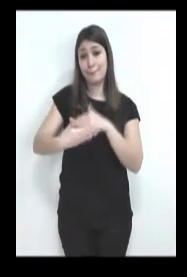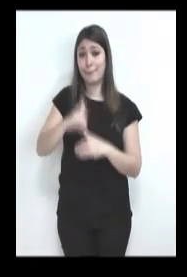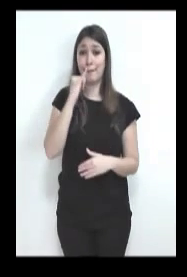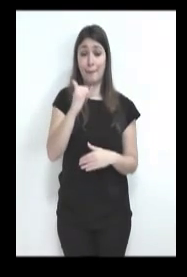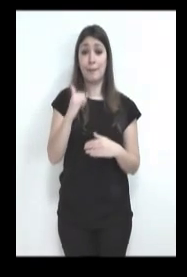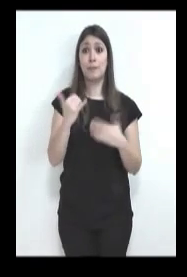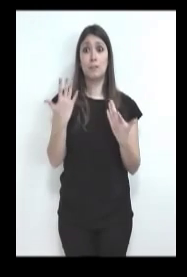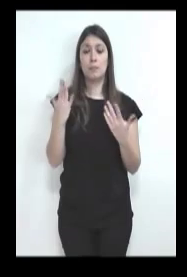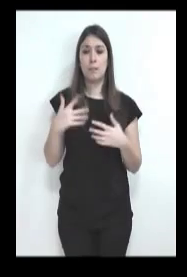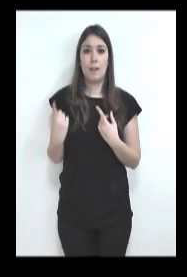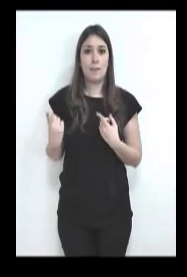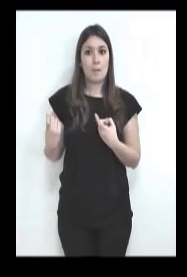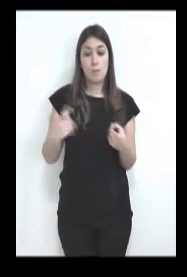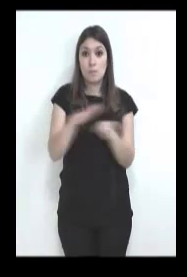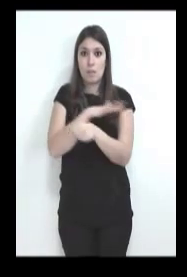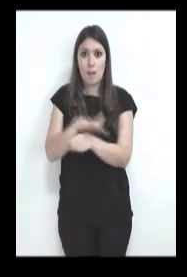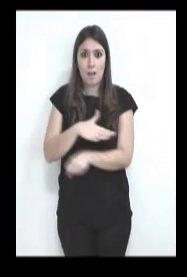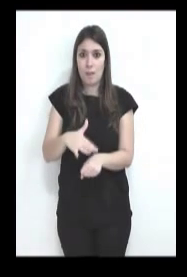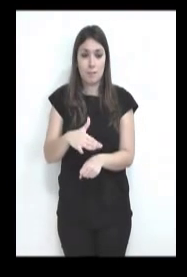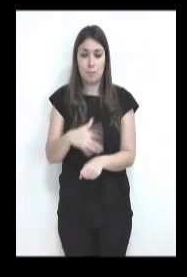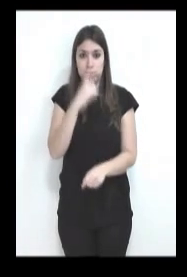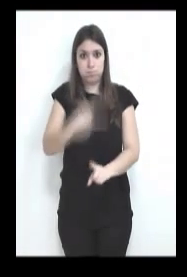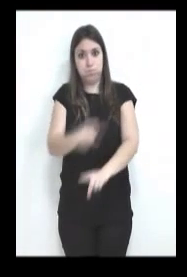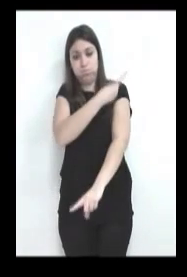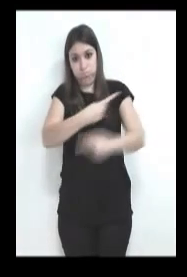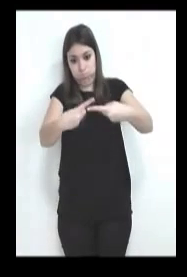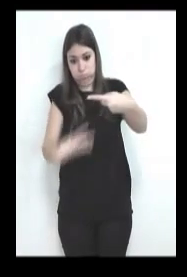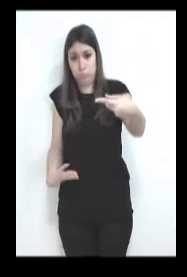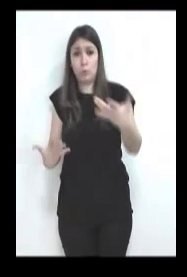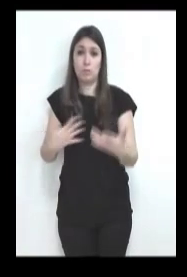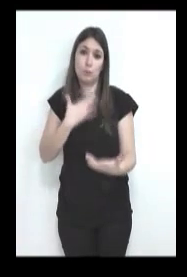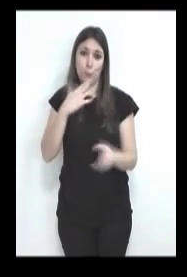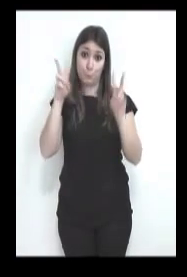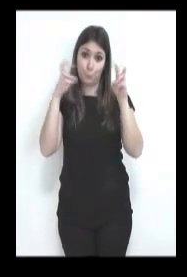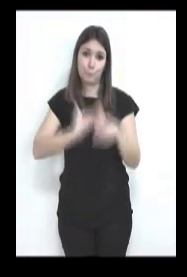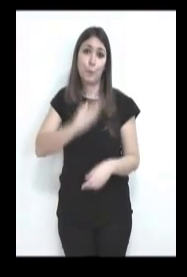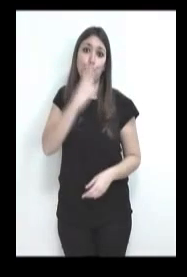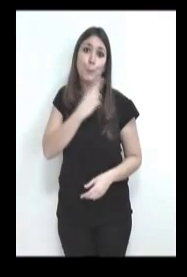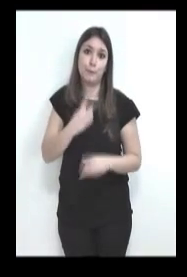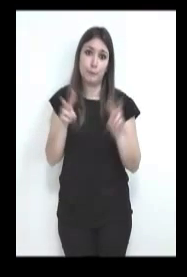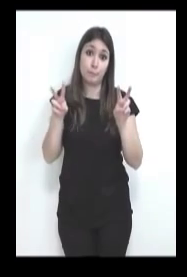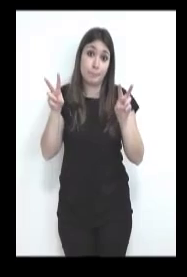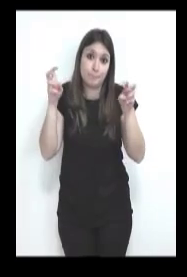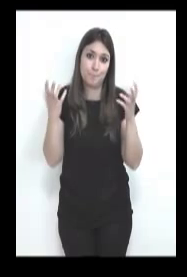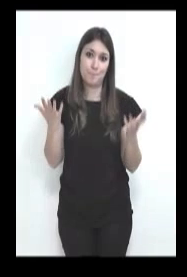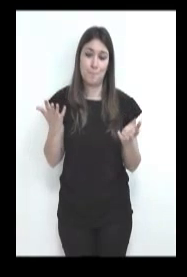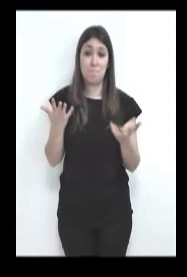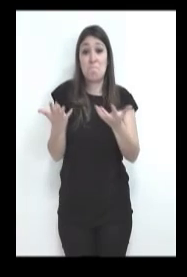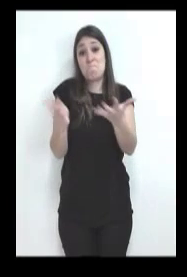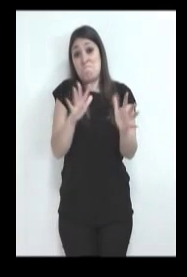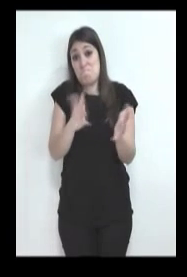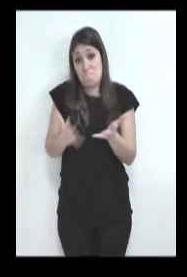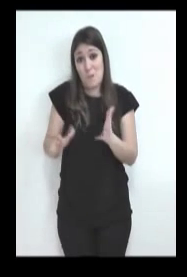sin embargo tienen necesidades que solventar casi ilimitadas. Entonces tienen ahí un compromiso que bueno, aparte de lo más o